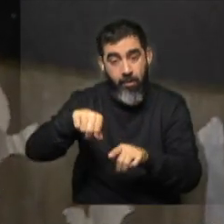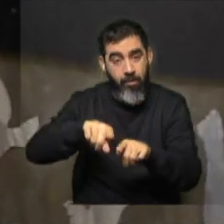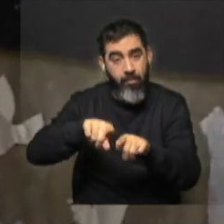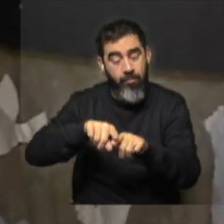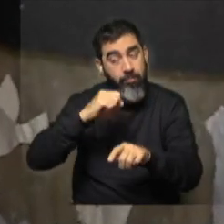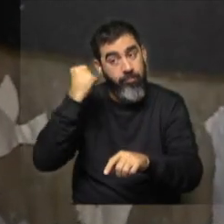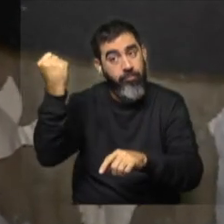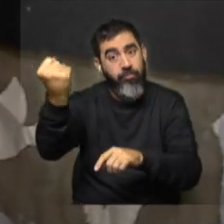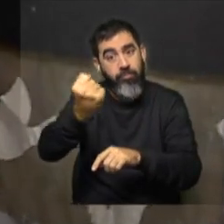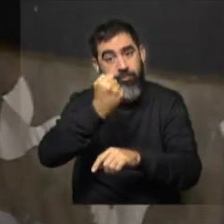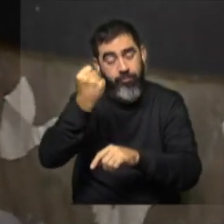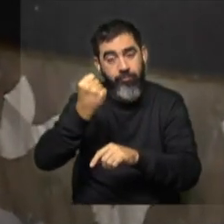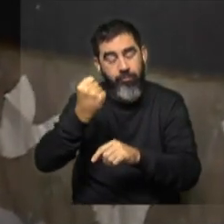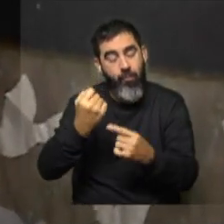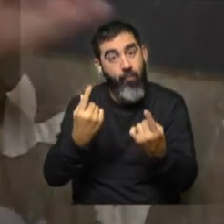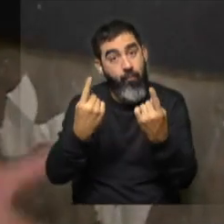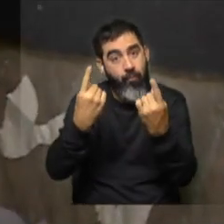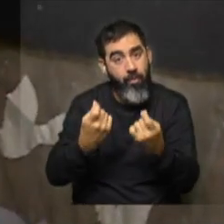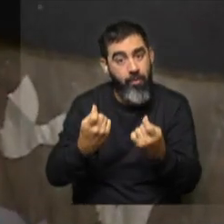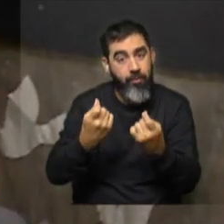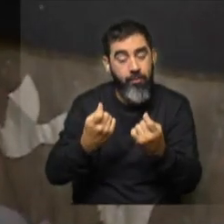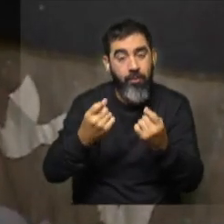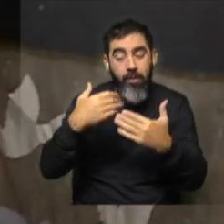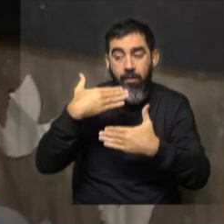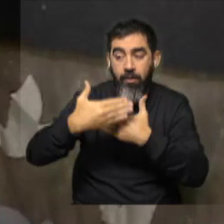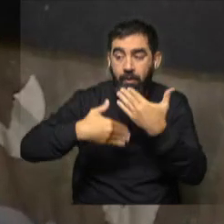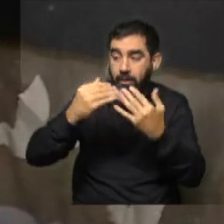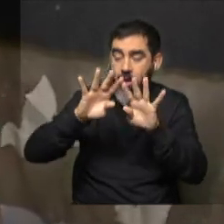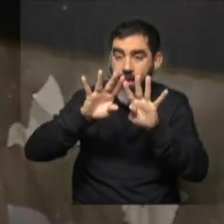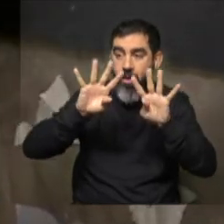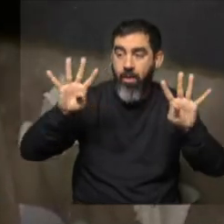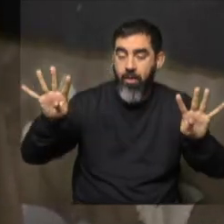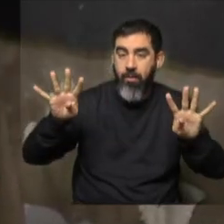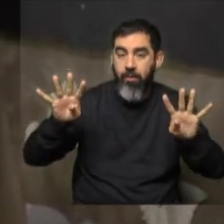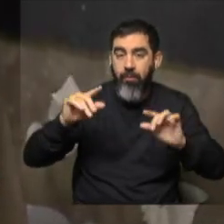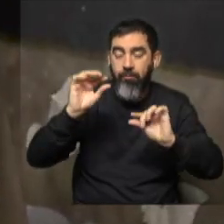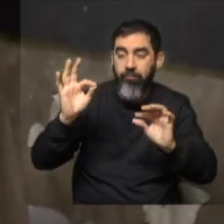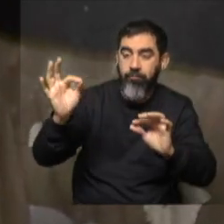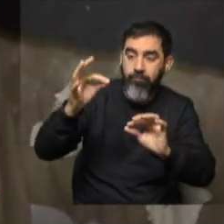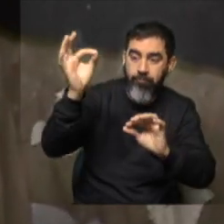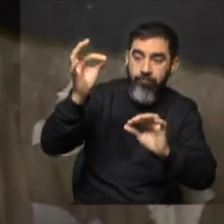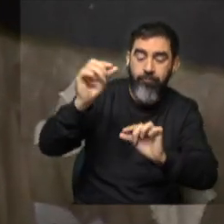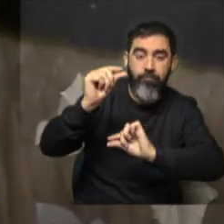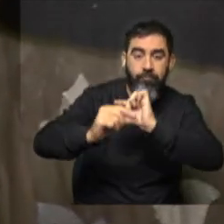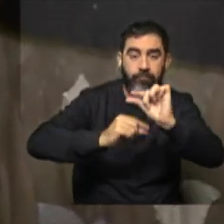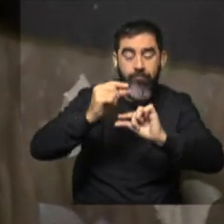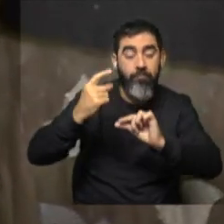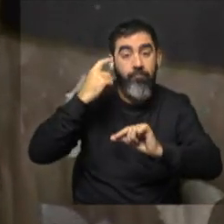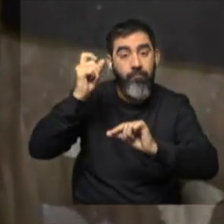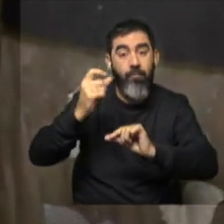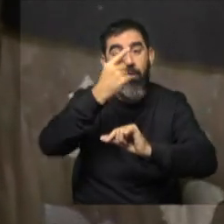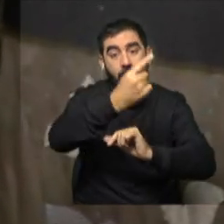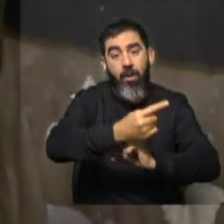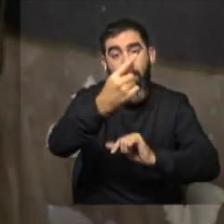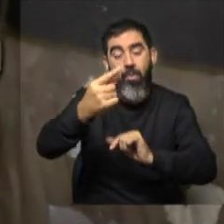muy simbólico y muy fuerte, abrir la tela y bueno, y empezar a dar puntadas. La idea era que cada